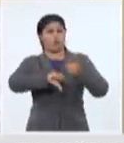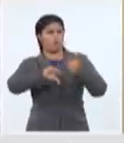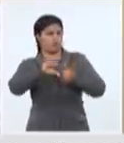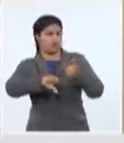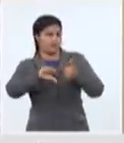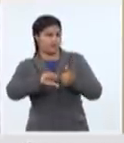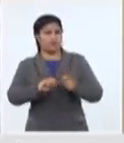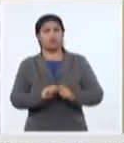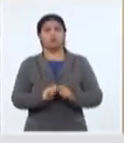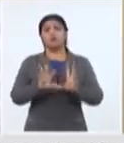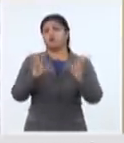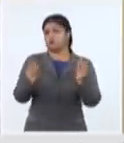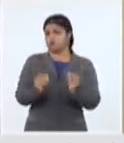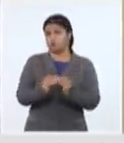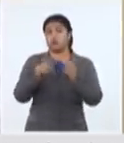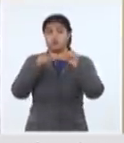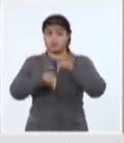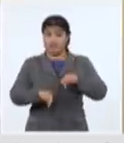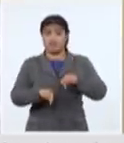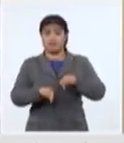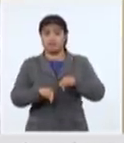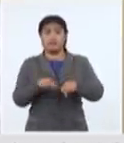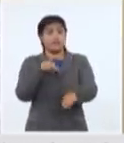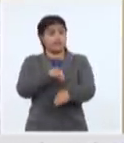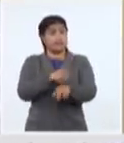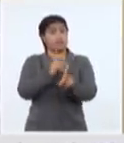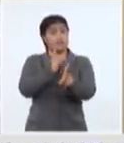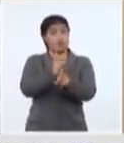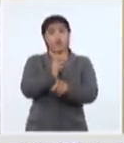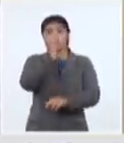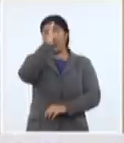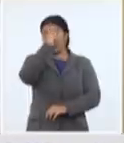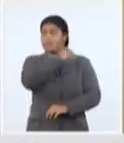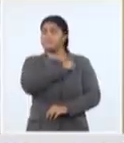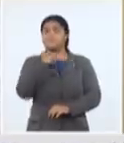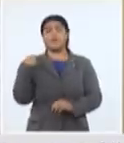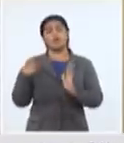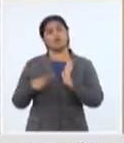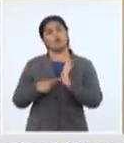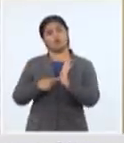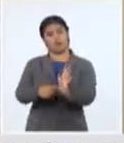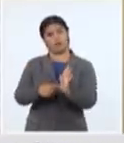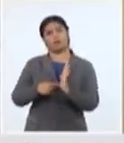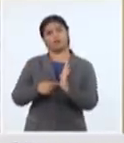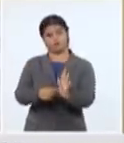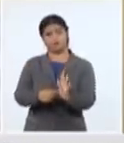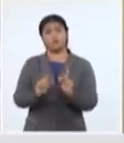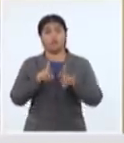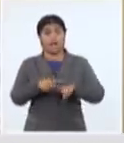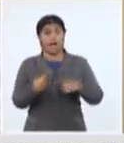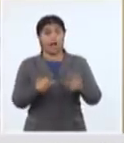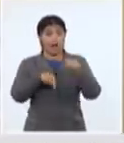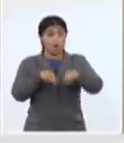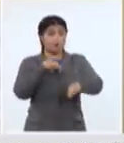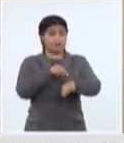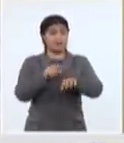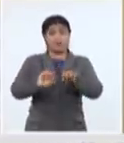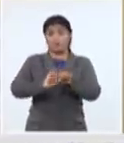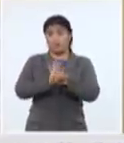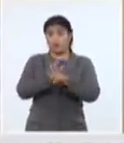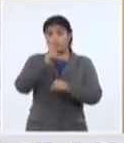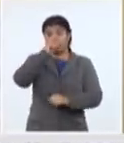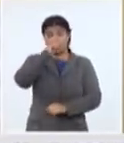visto imbricados ha originado en los niños adiciones a la tecnología, por ejemplo, en unas de las